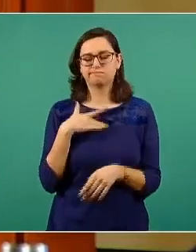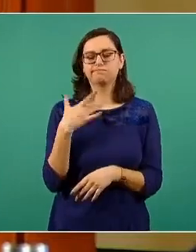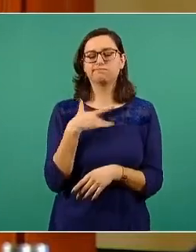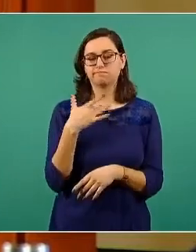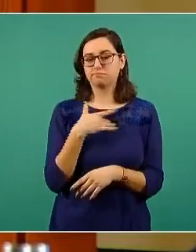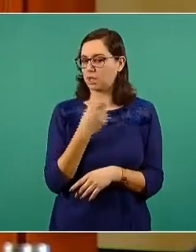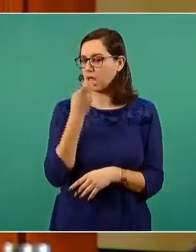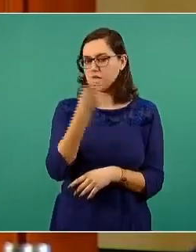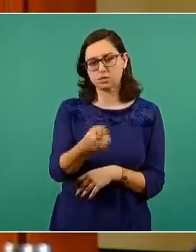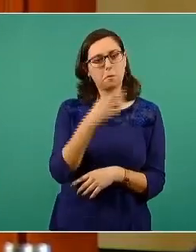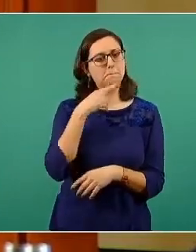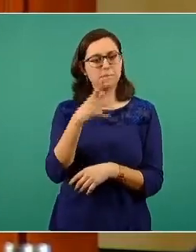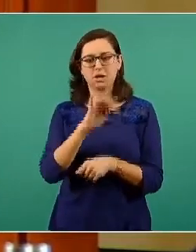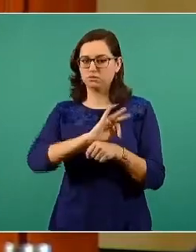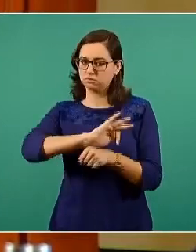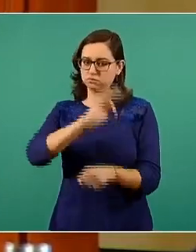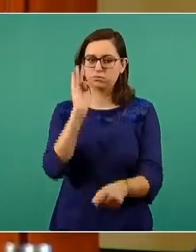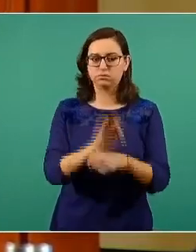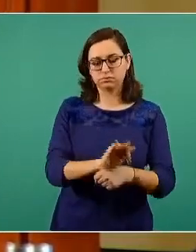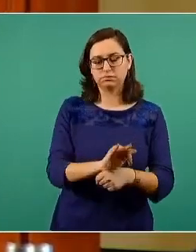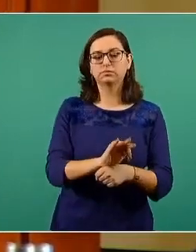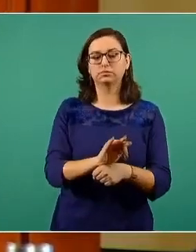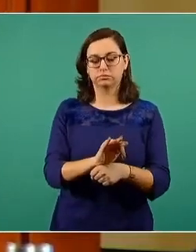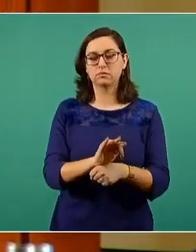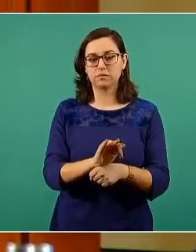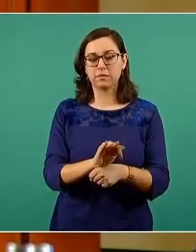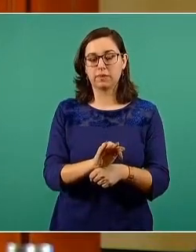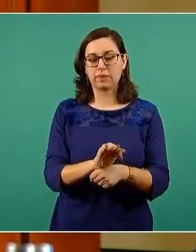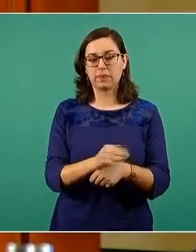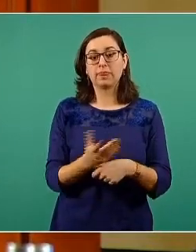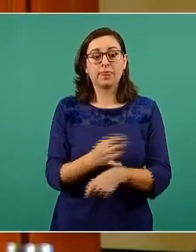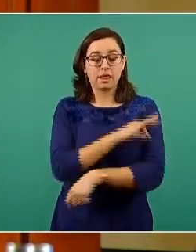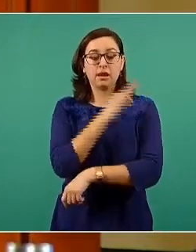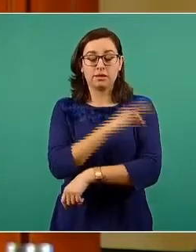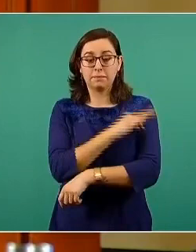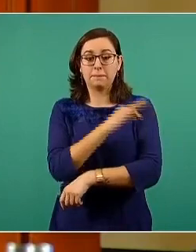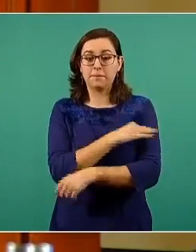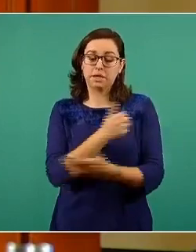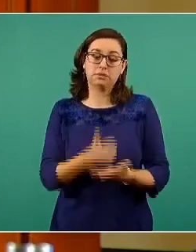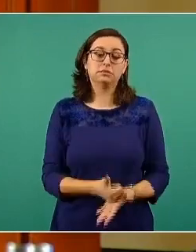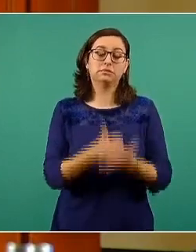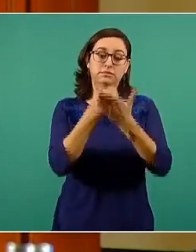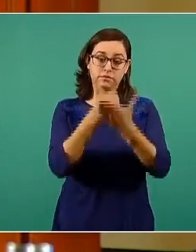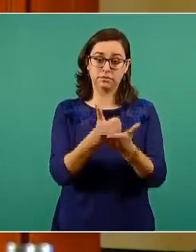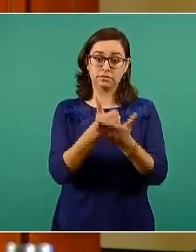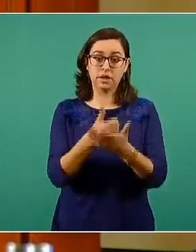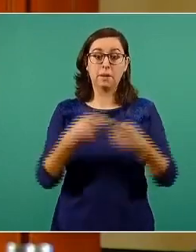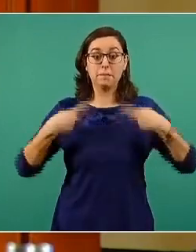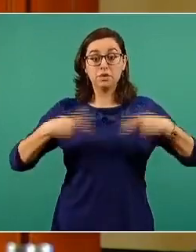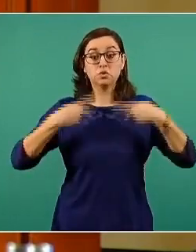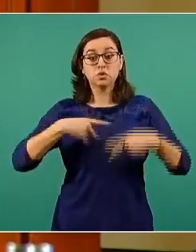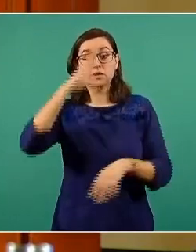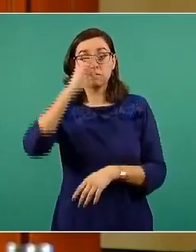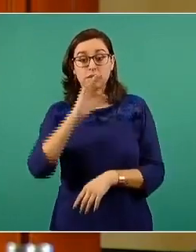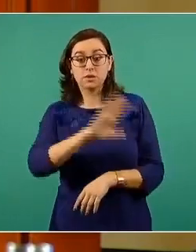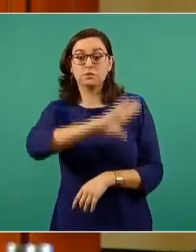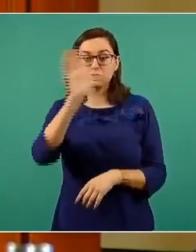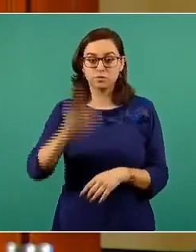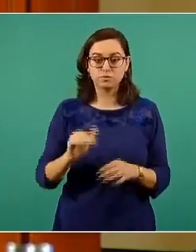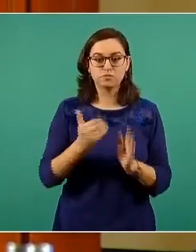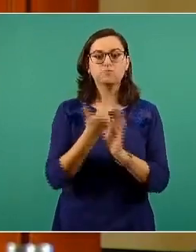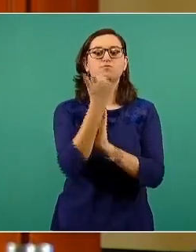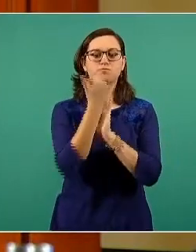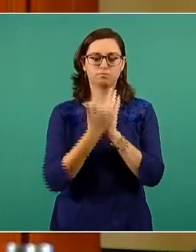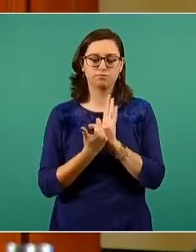proyección de que esta es la manera más útil, más adecuada de utilizar la vacuna para reducir la mortalidad, las complicaciones y